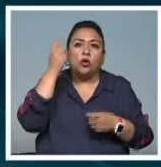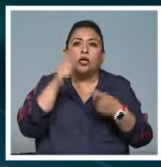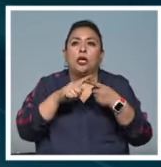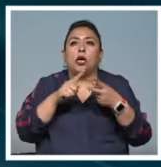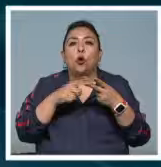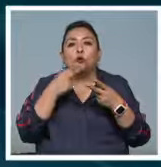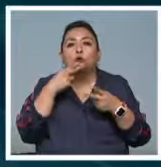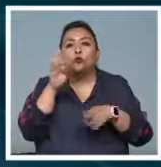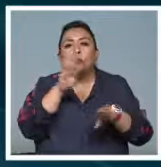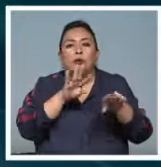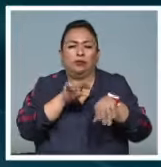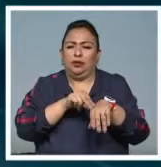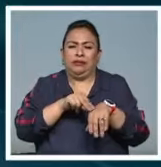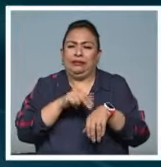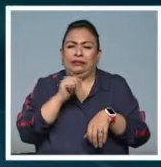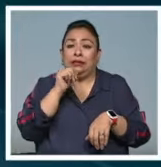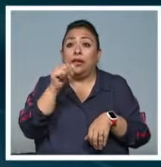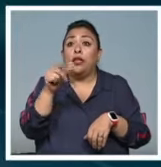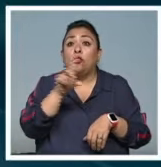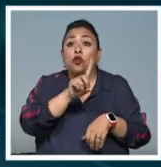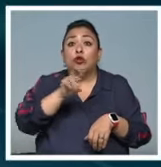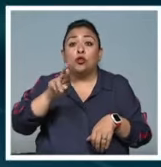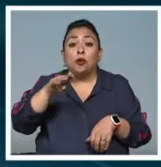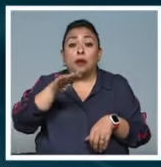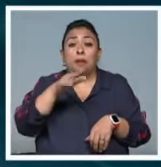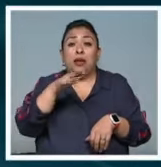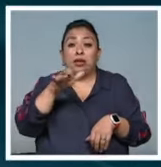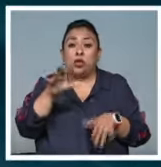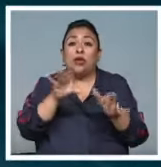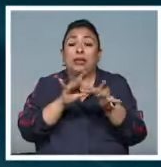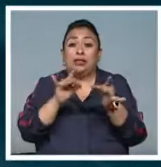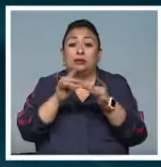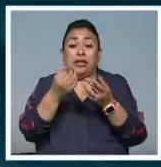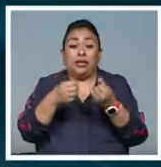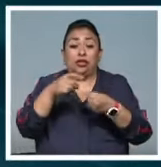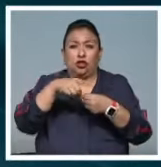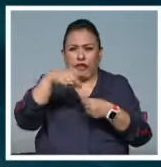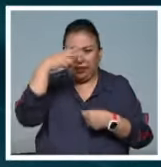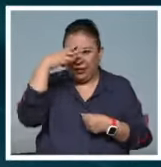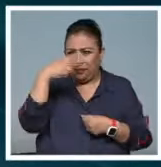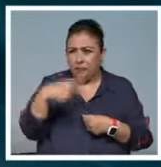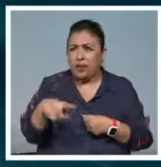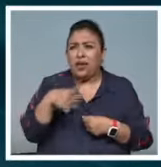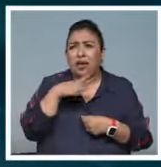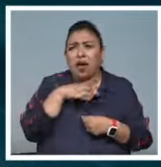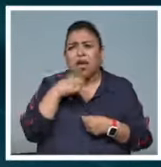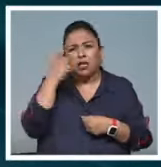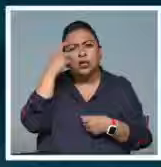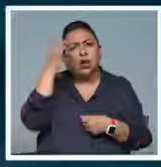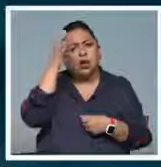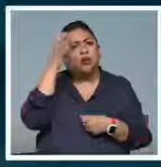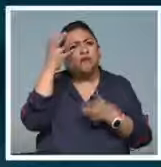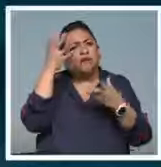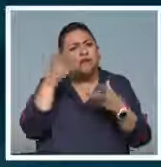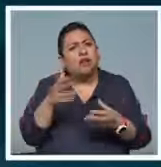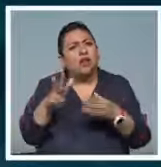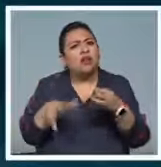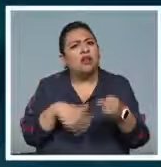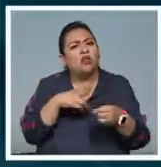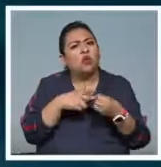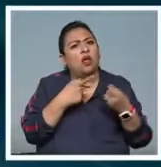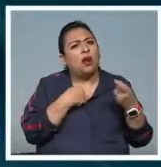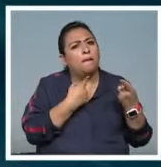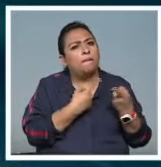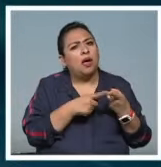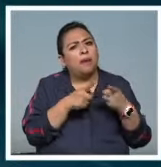aplicaciones biomédicas. La doctora Magallón Puebla señala que en la sociedad mexicana existe conciencia de la riqueza natural megadiversa